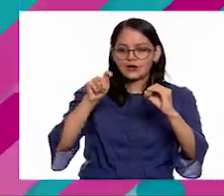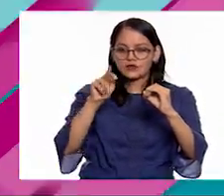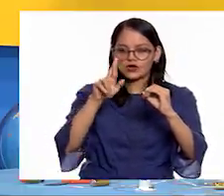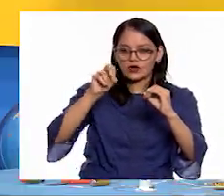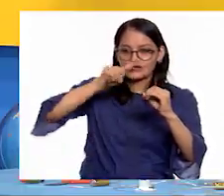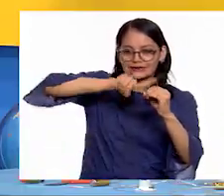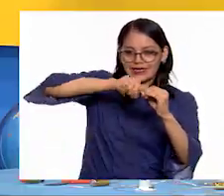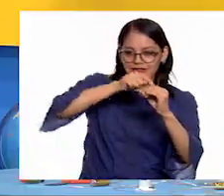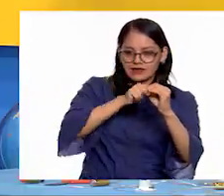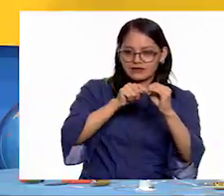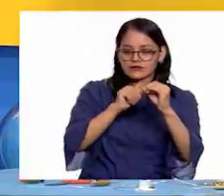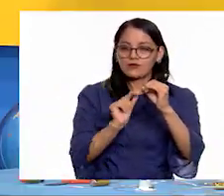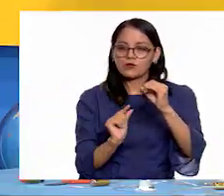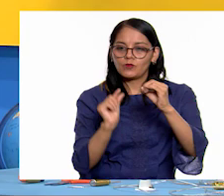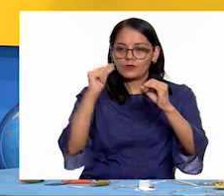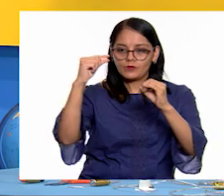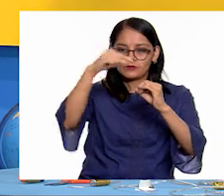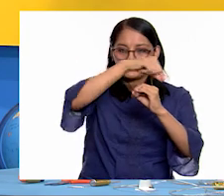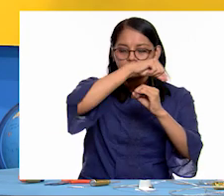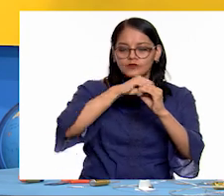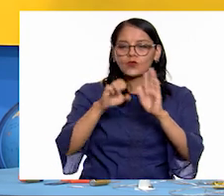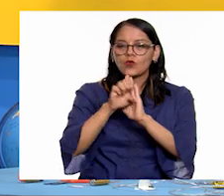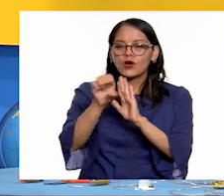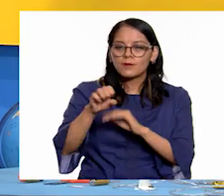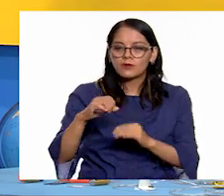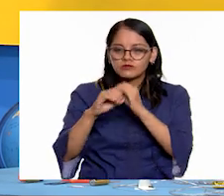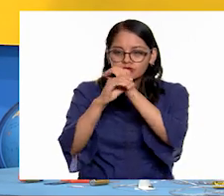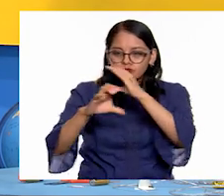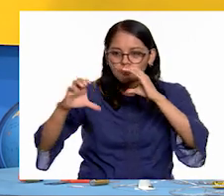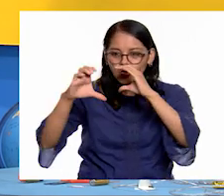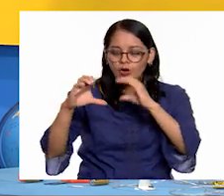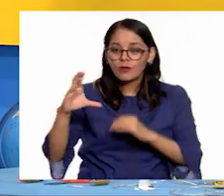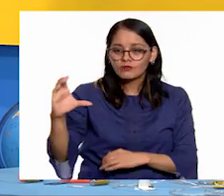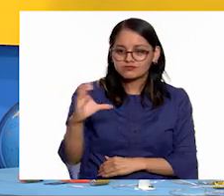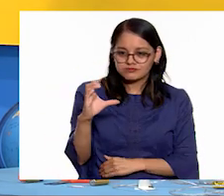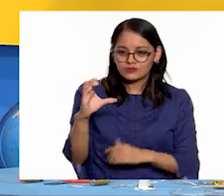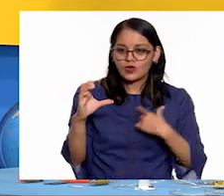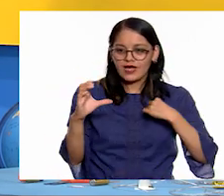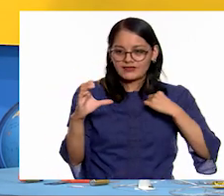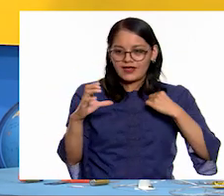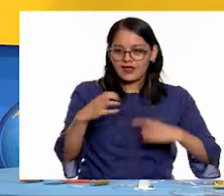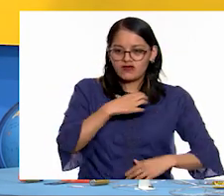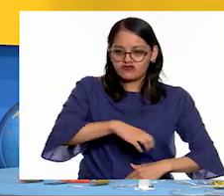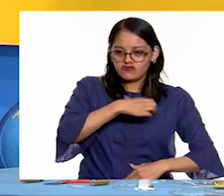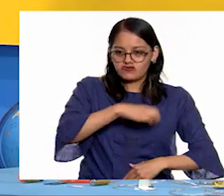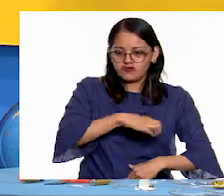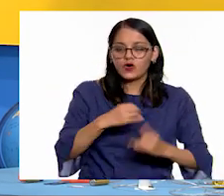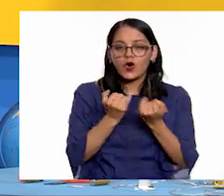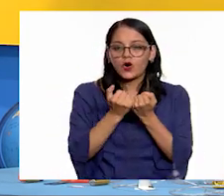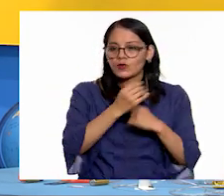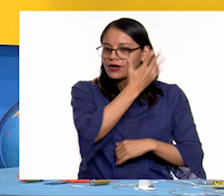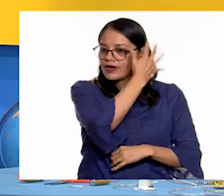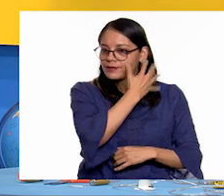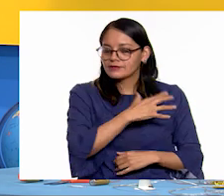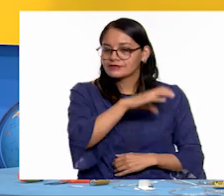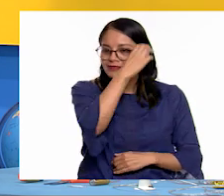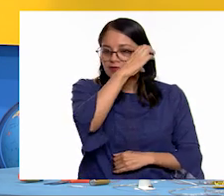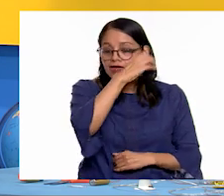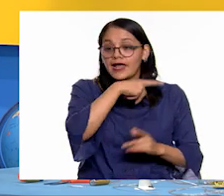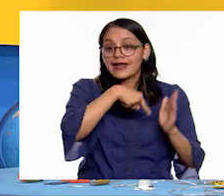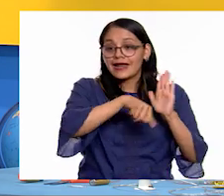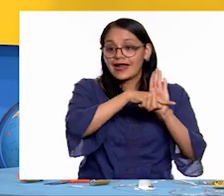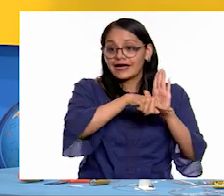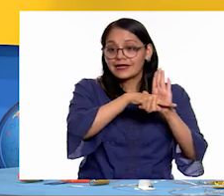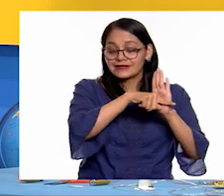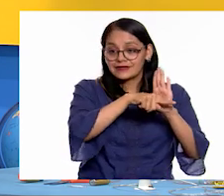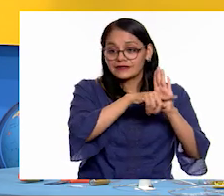observar, cuando frotamos el globo o la regla contra la tela o en mi cabello, algunas cargas negativas, que son los electrones,